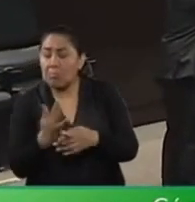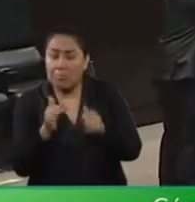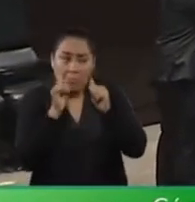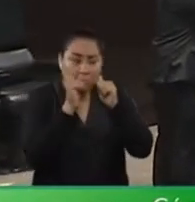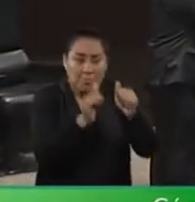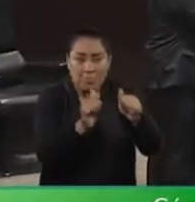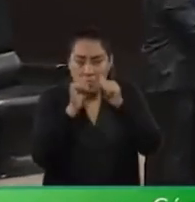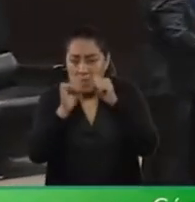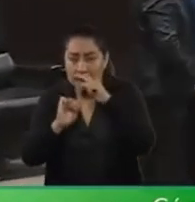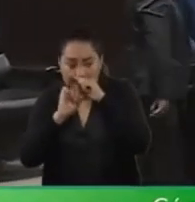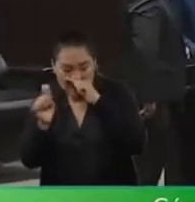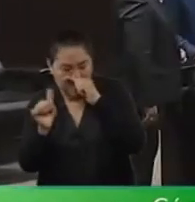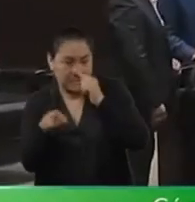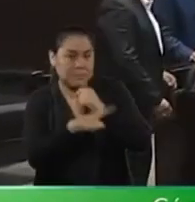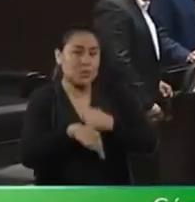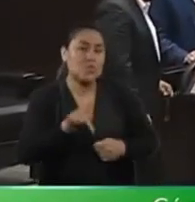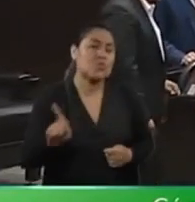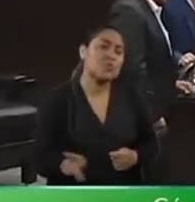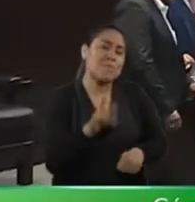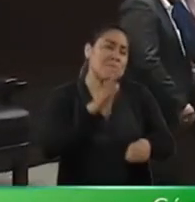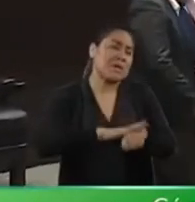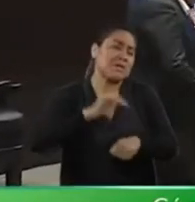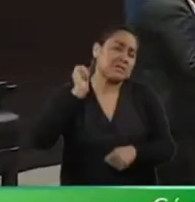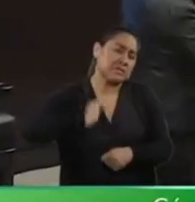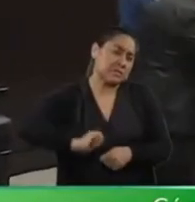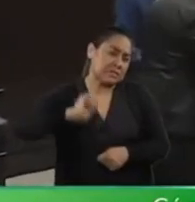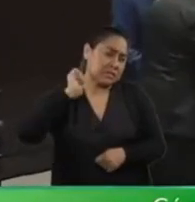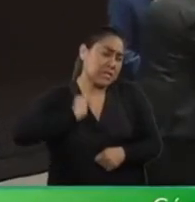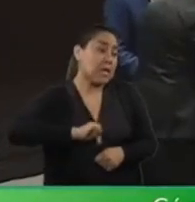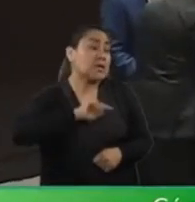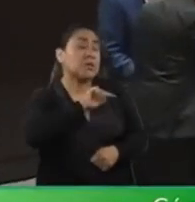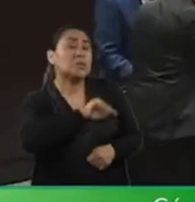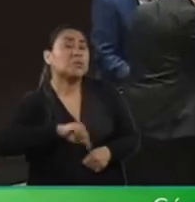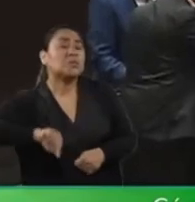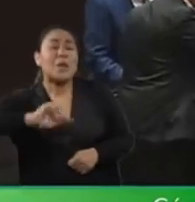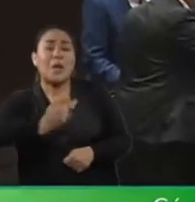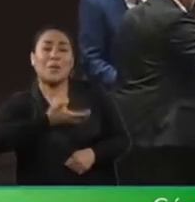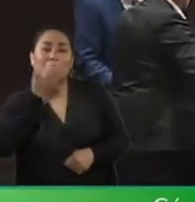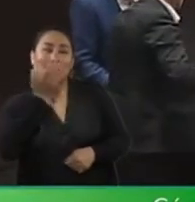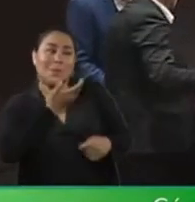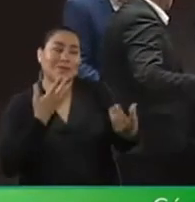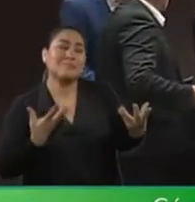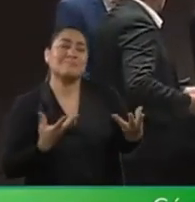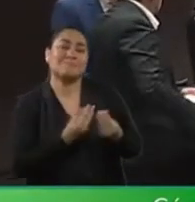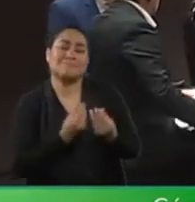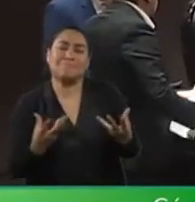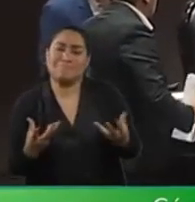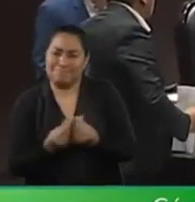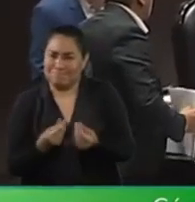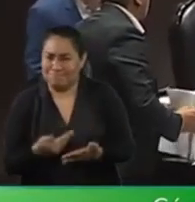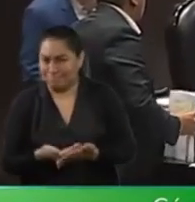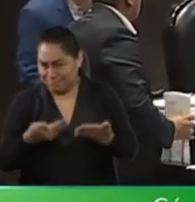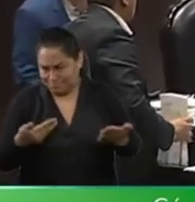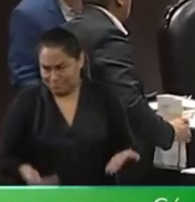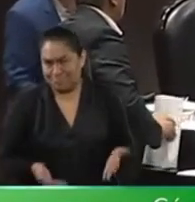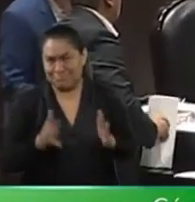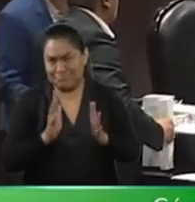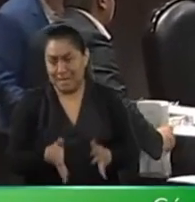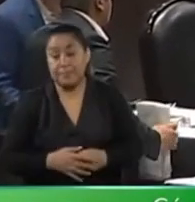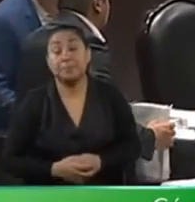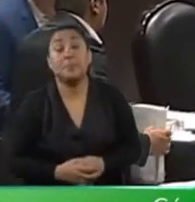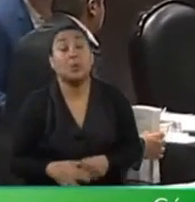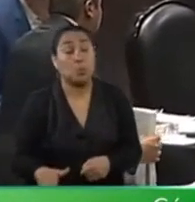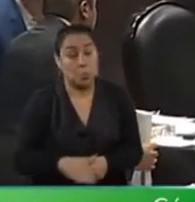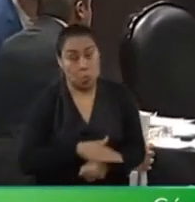comunidades, pueblos ancestrales y que viven y conviven con nosotras, nosotros en el presente. Es por